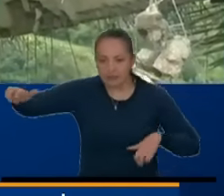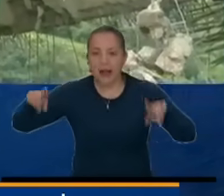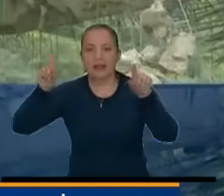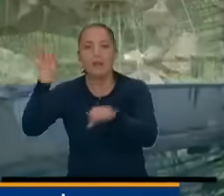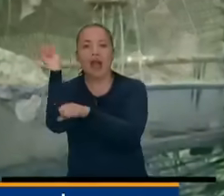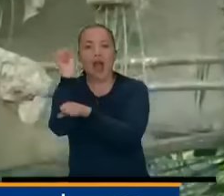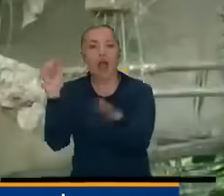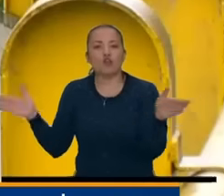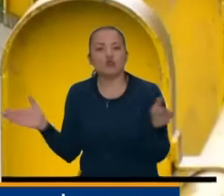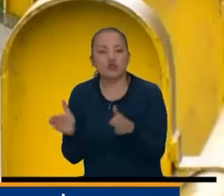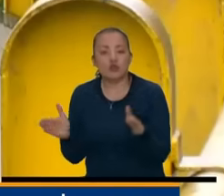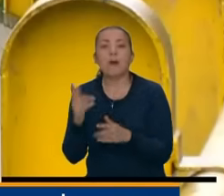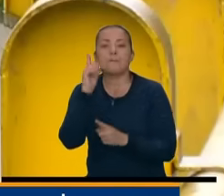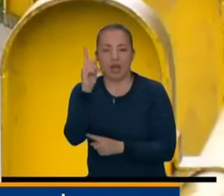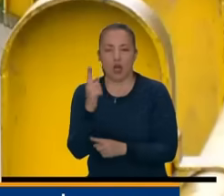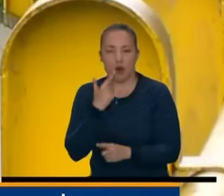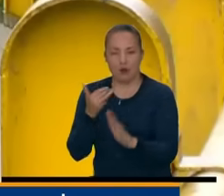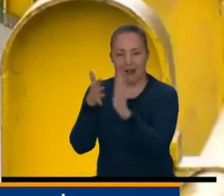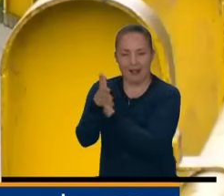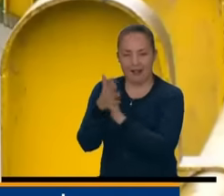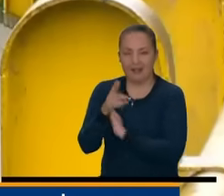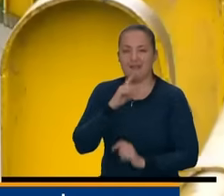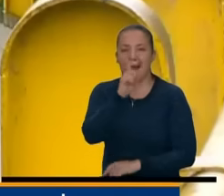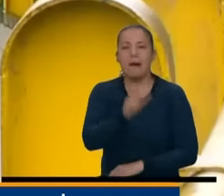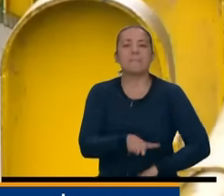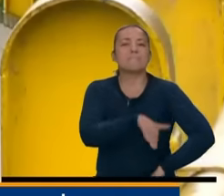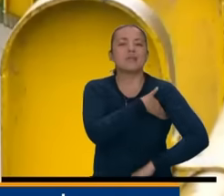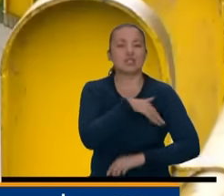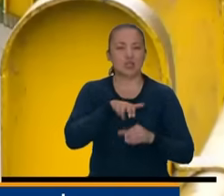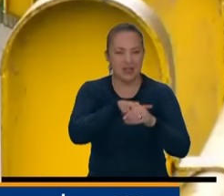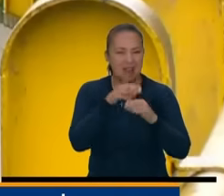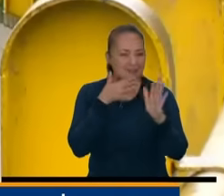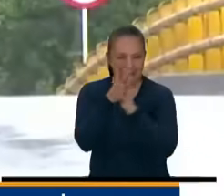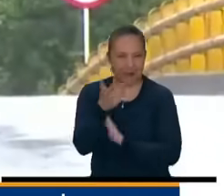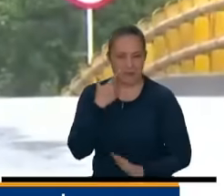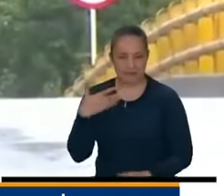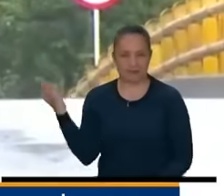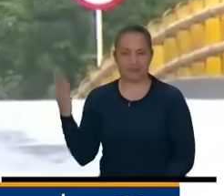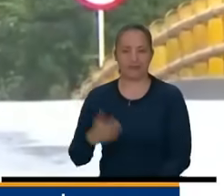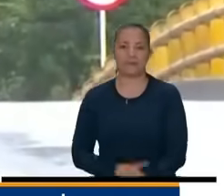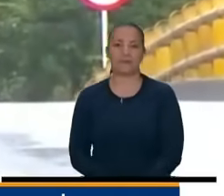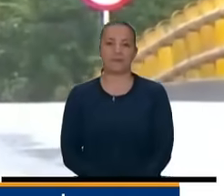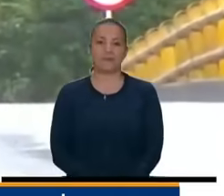Pero escuchemos lo que en estos momentos dice el ministro de Transporte, William Camargo.